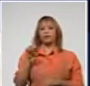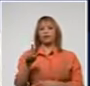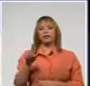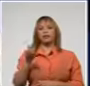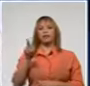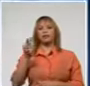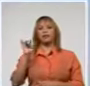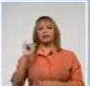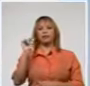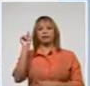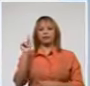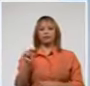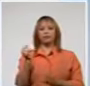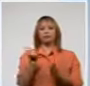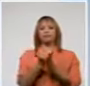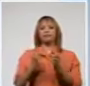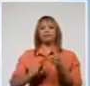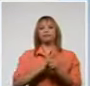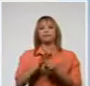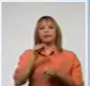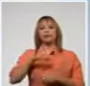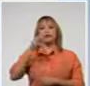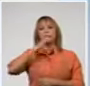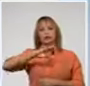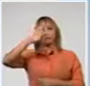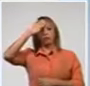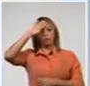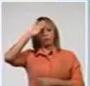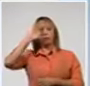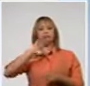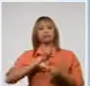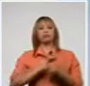4.126 pacientes diagnosticados en Cuba con la enfermedad,